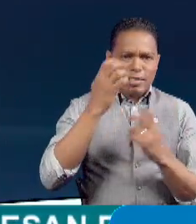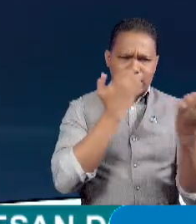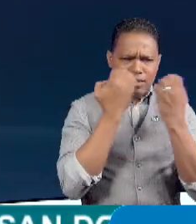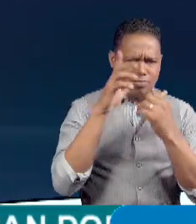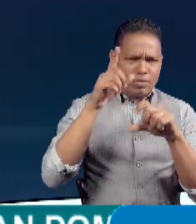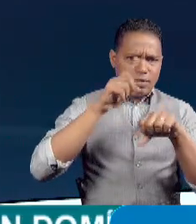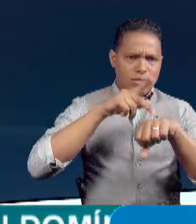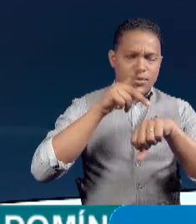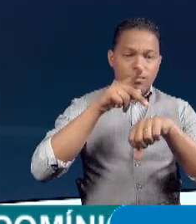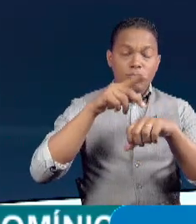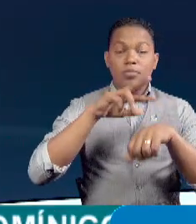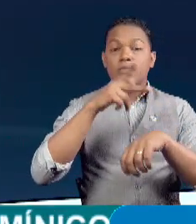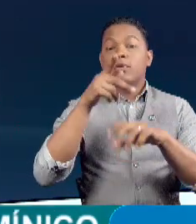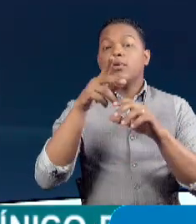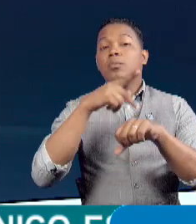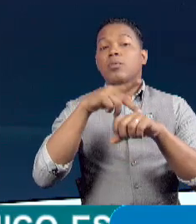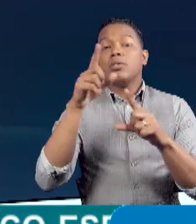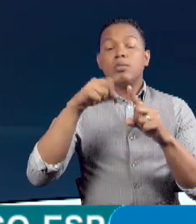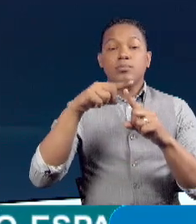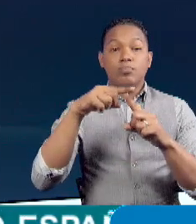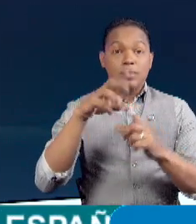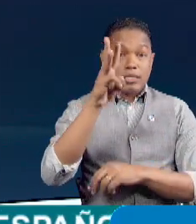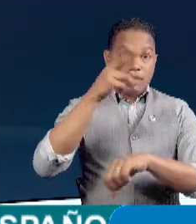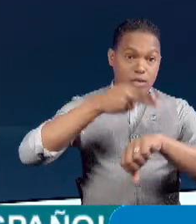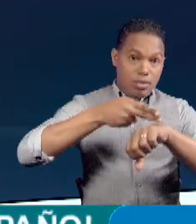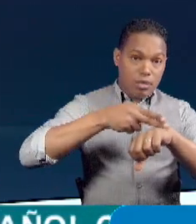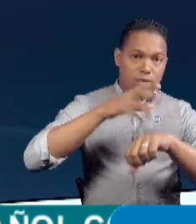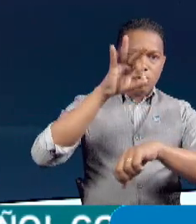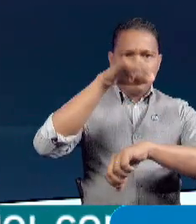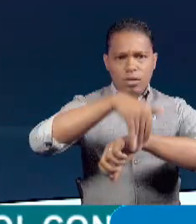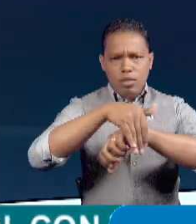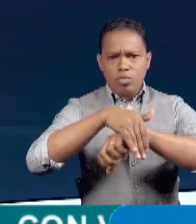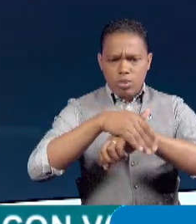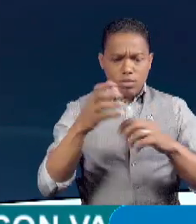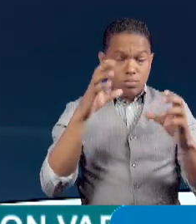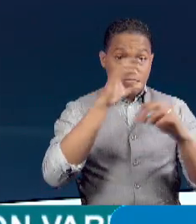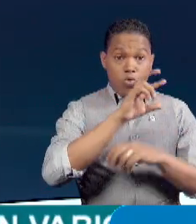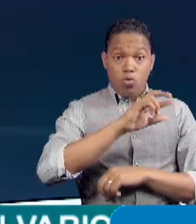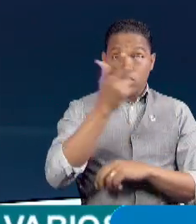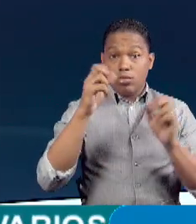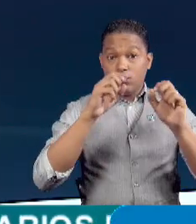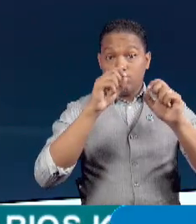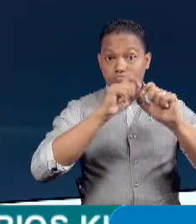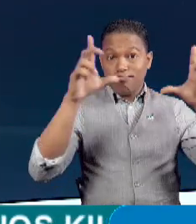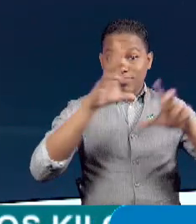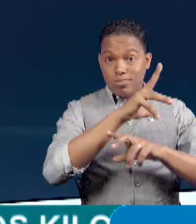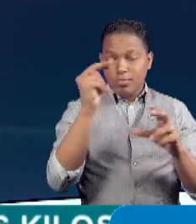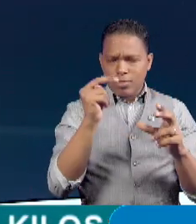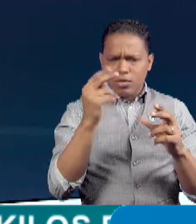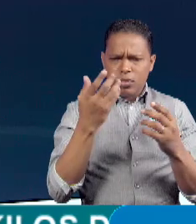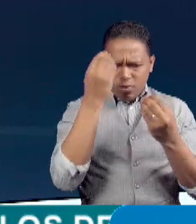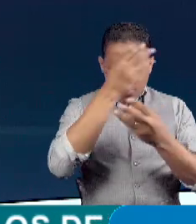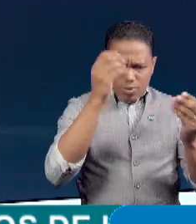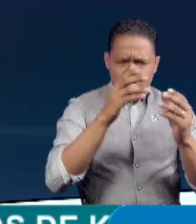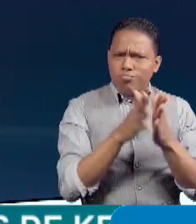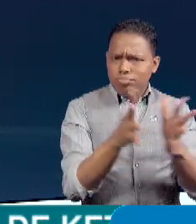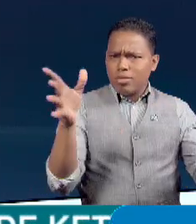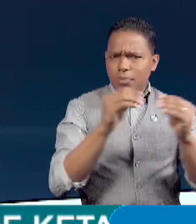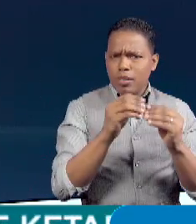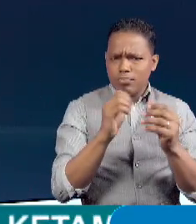nosotros 6 de la tarde y 9 de la noche en nuestras emisiones de Central de Noticias, donde desplegamos y ampliamos estas informaciones y otras más